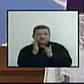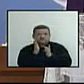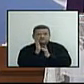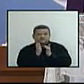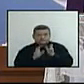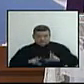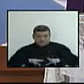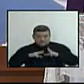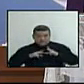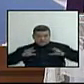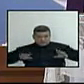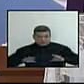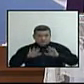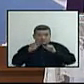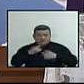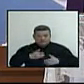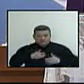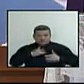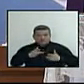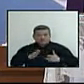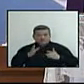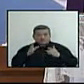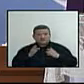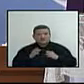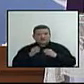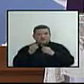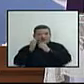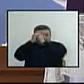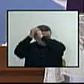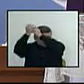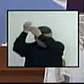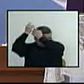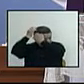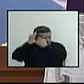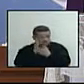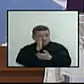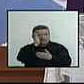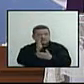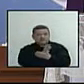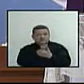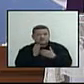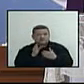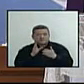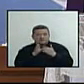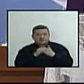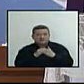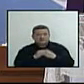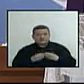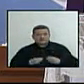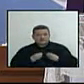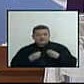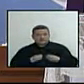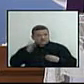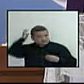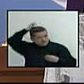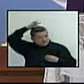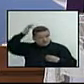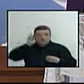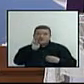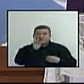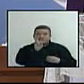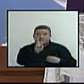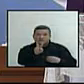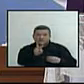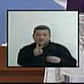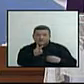gloriosa, te ofrecemos en esta acción de gracias el sacrificio vivo y santo. Dirige tu mirada sobre